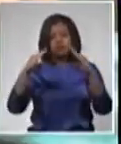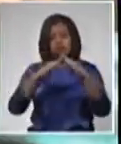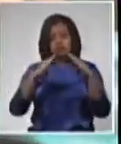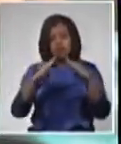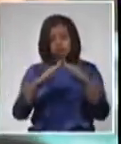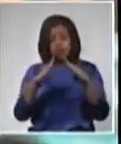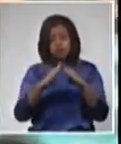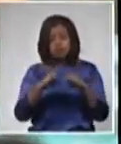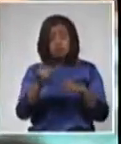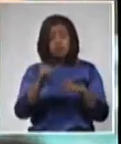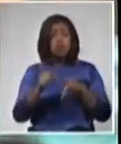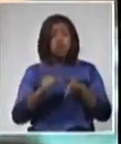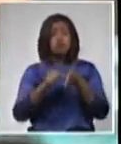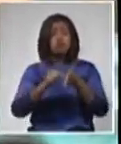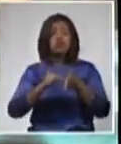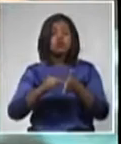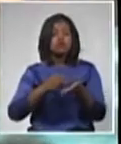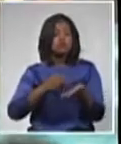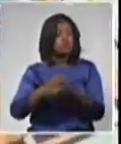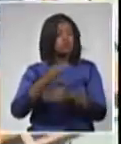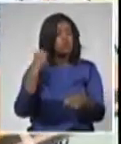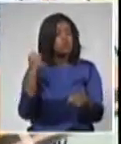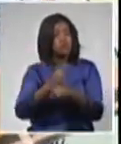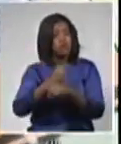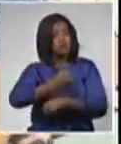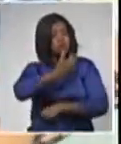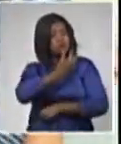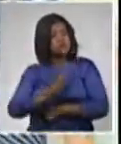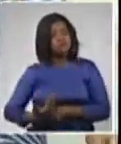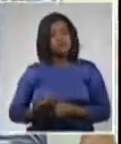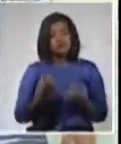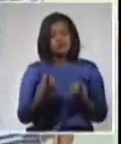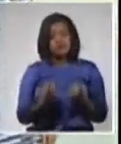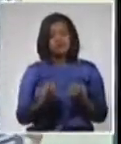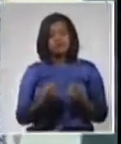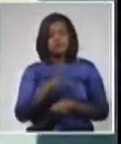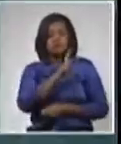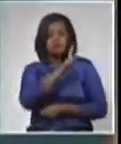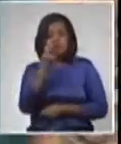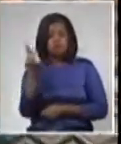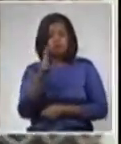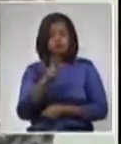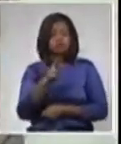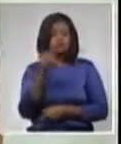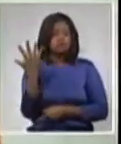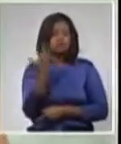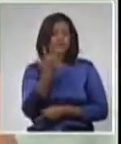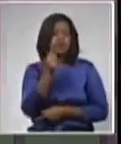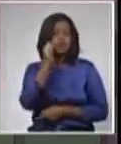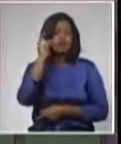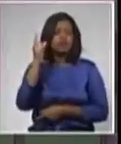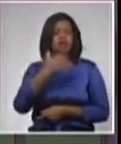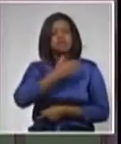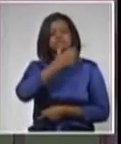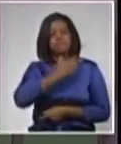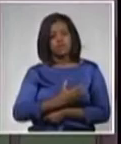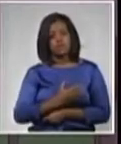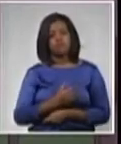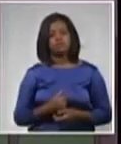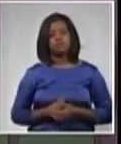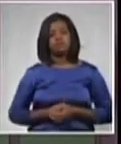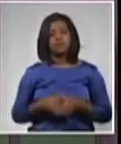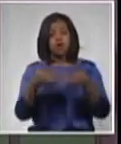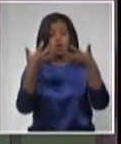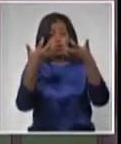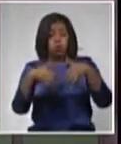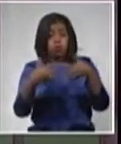a continuar la obra sensible y necesaria de la revolución impulsada por el líder histórico Fidel Castro. La producción de medicamentos